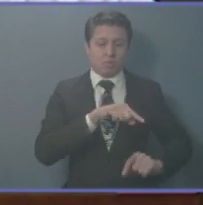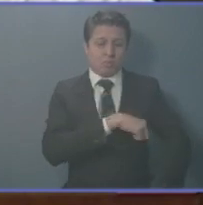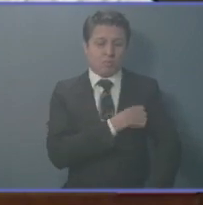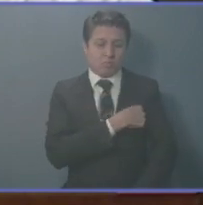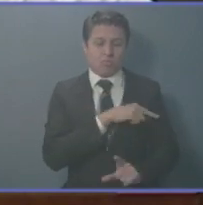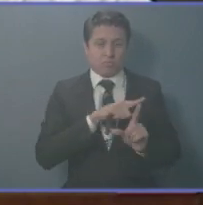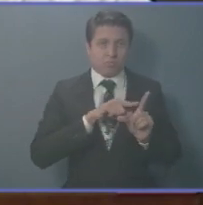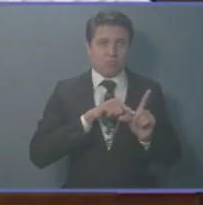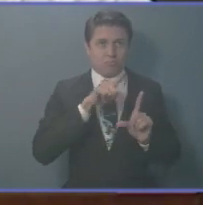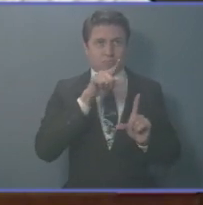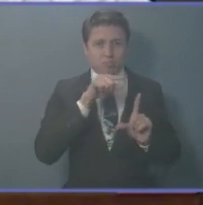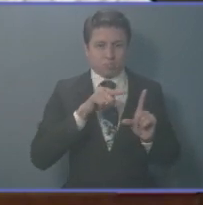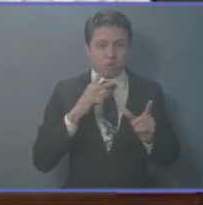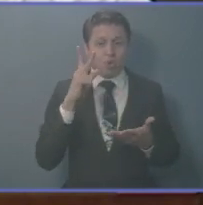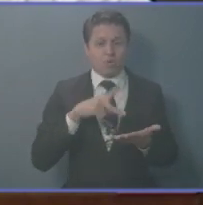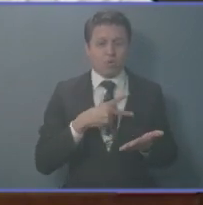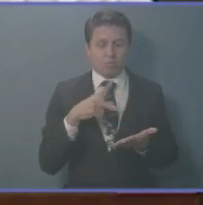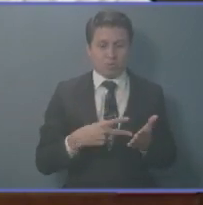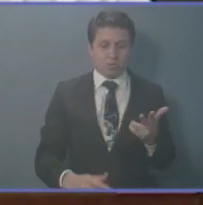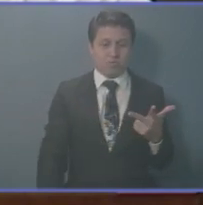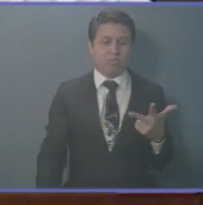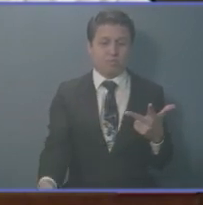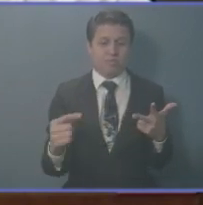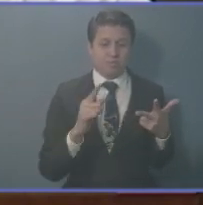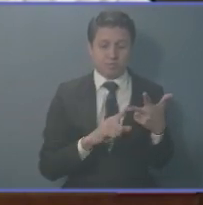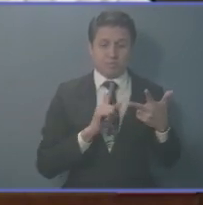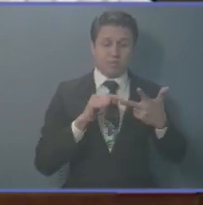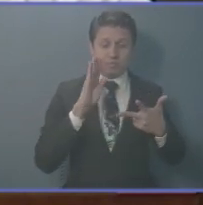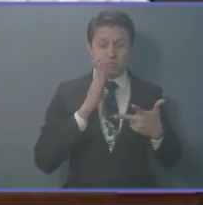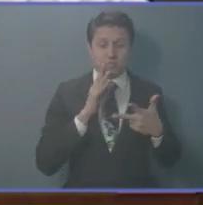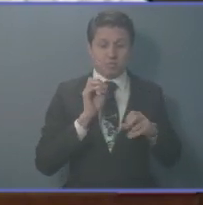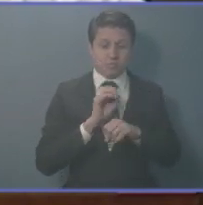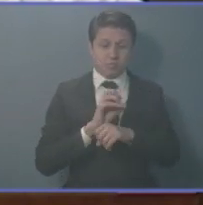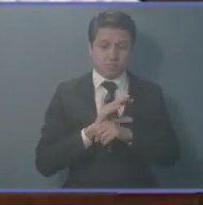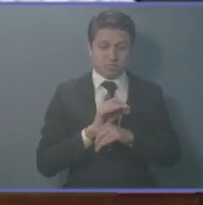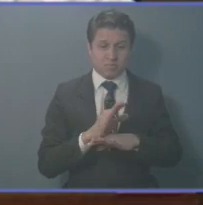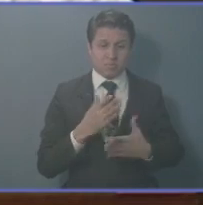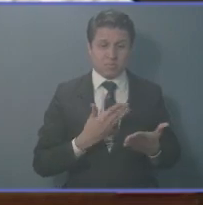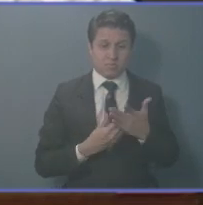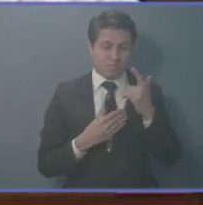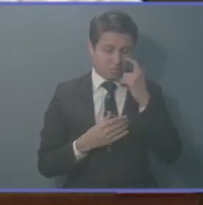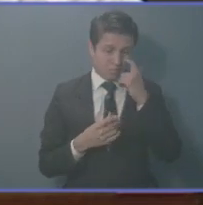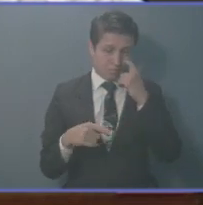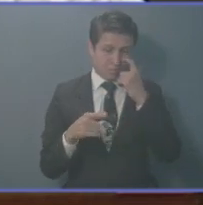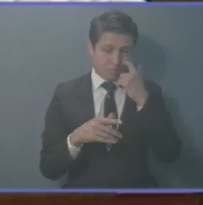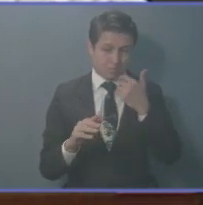lugar designado para su estancia. 3. Orientar para que tenga los siguientes cuidados.